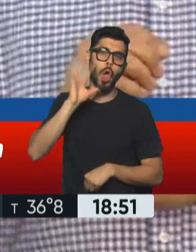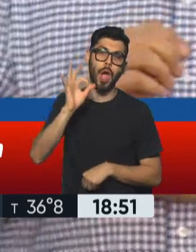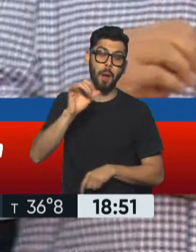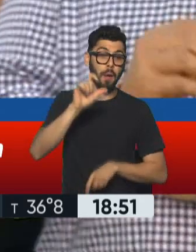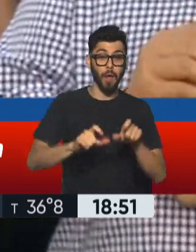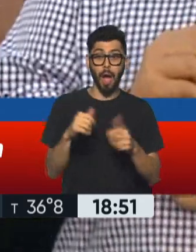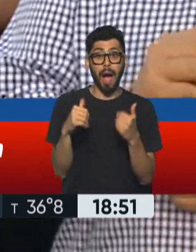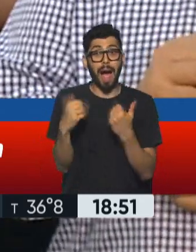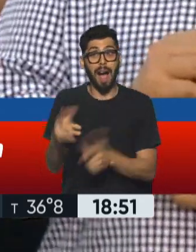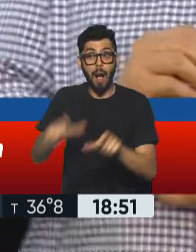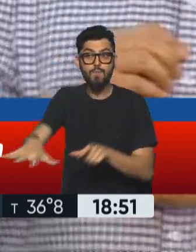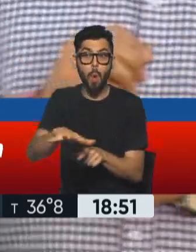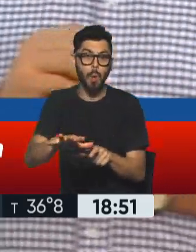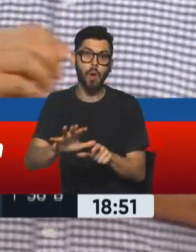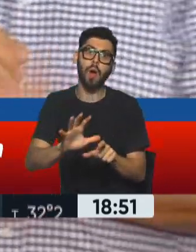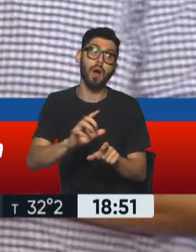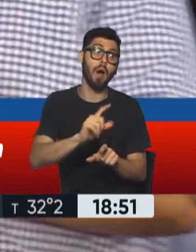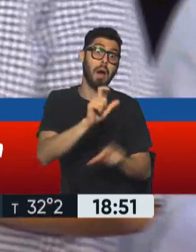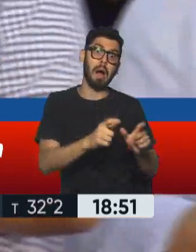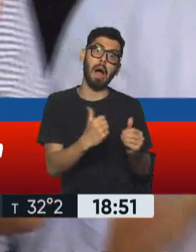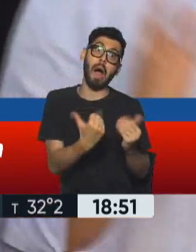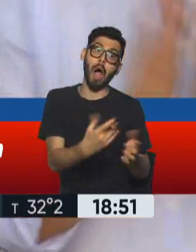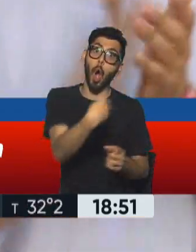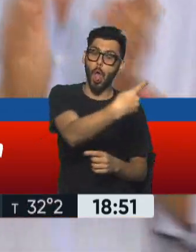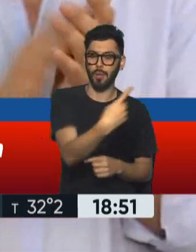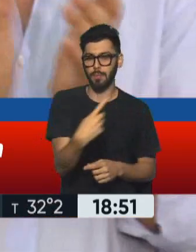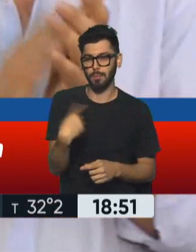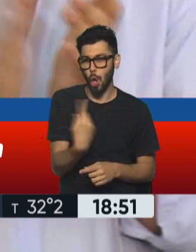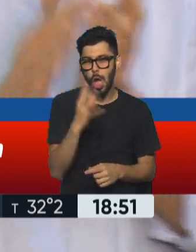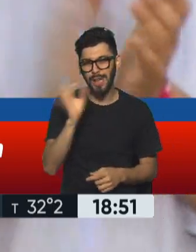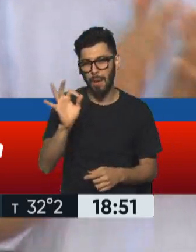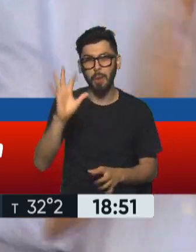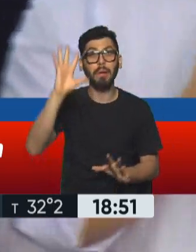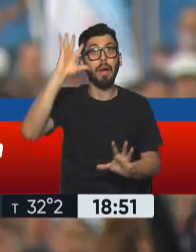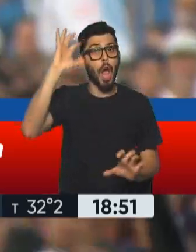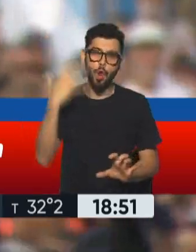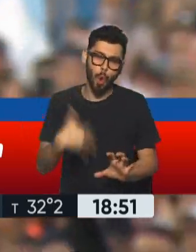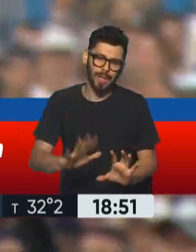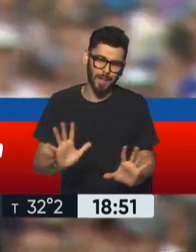gente y para el pueblo y quién juega para otros intereses. No hace falta que lo recordemos, todos lo sabemos.